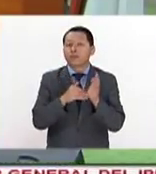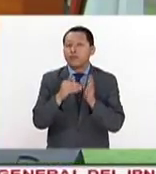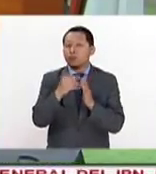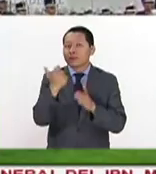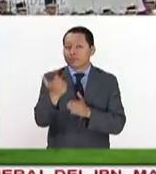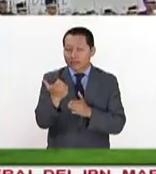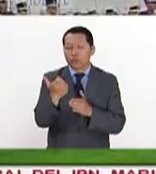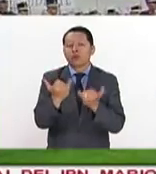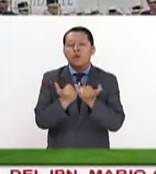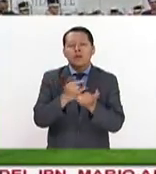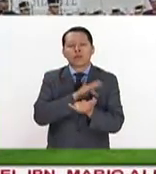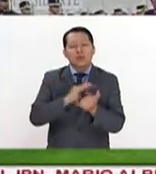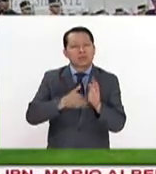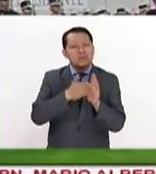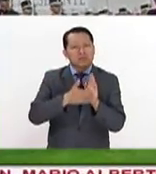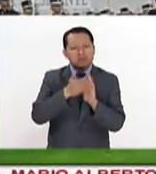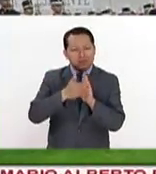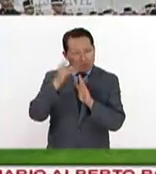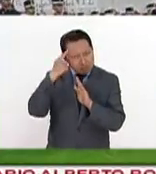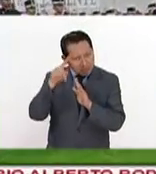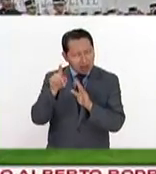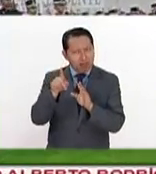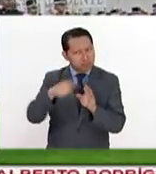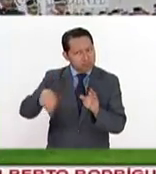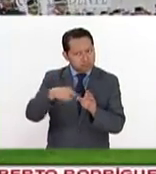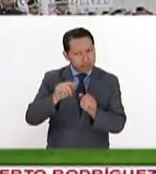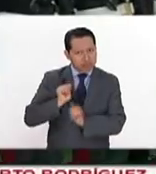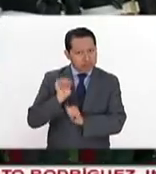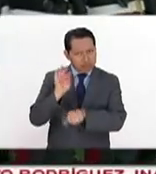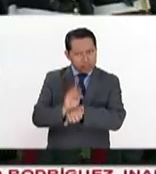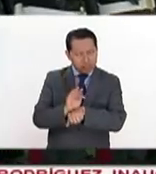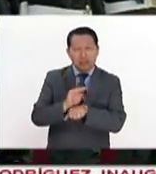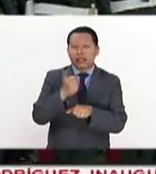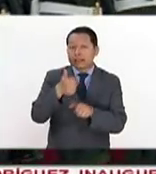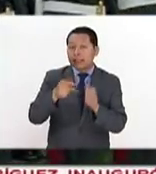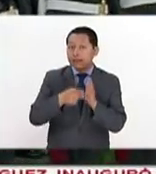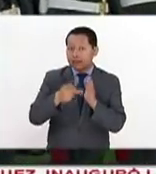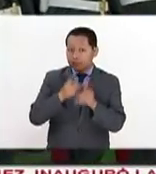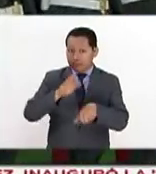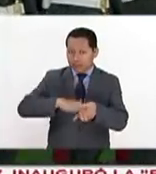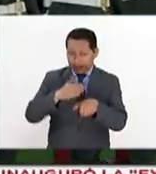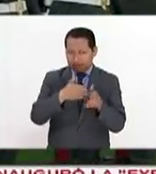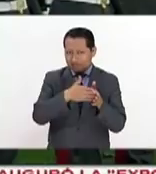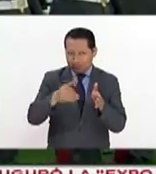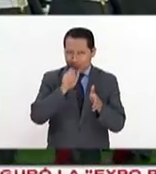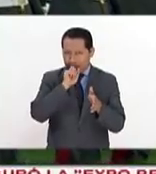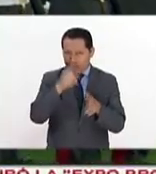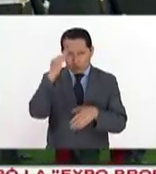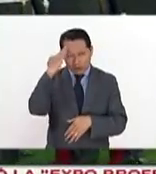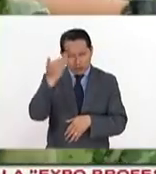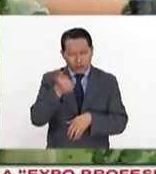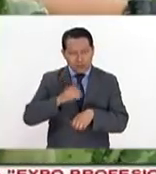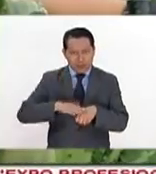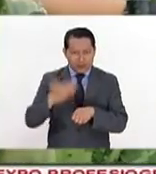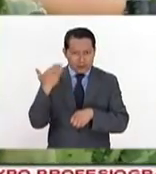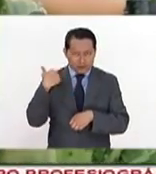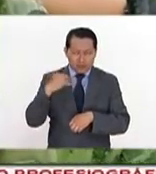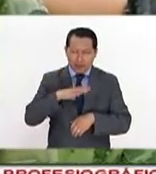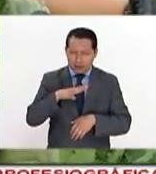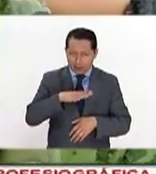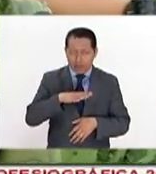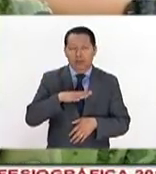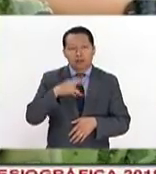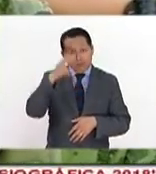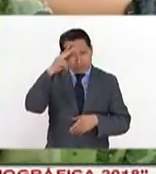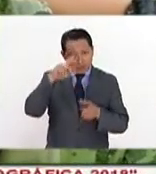de pesos en infraestructura militar, 6 veces más que la registrada en el mismo periodo de la administración pasada.